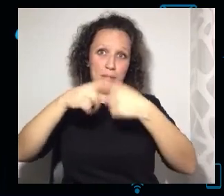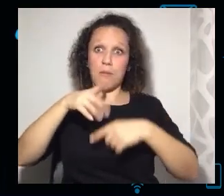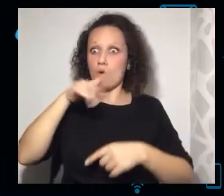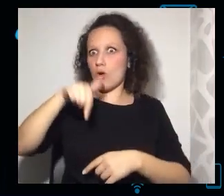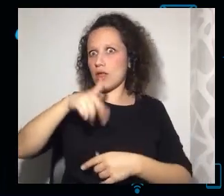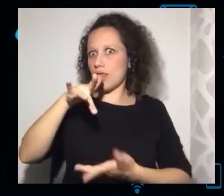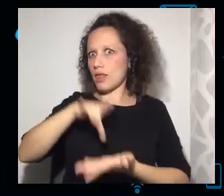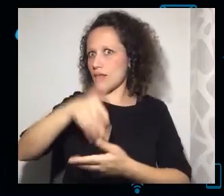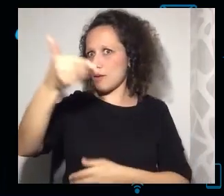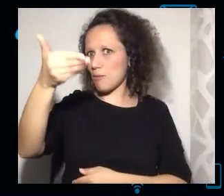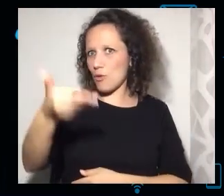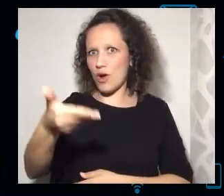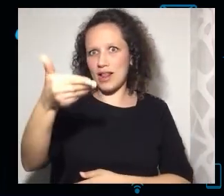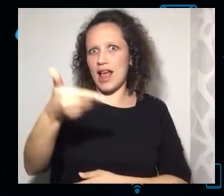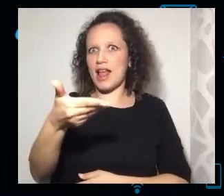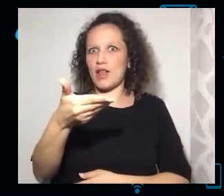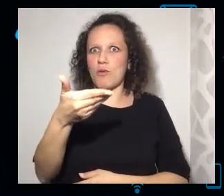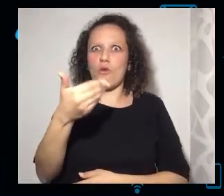señalado